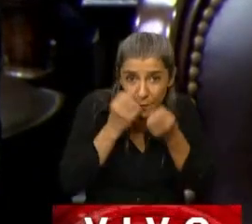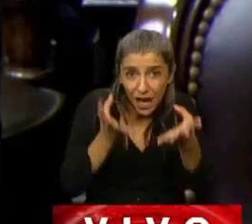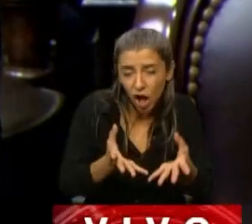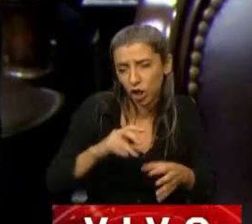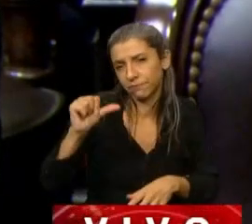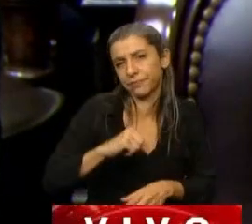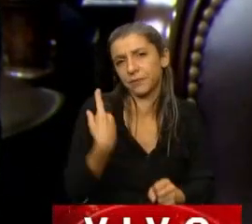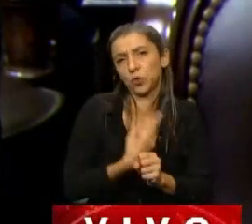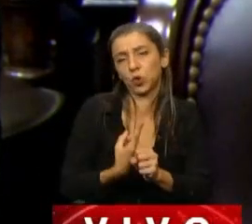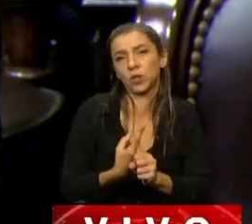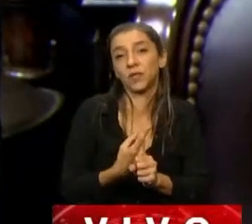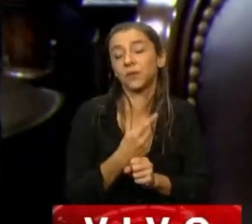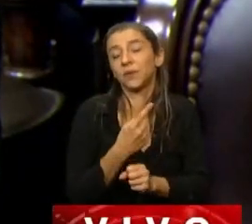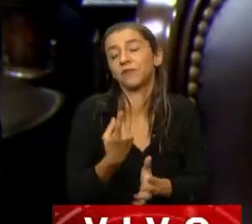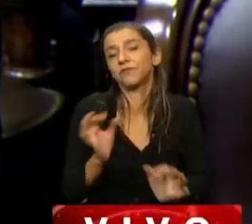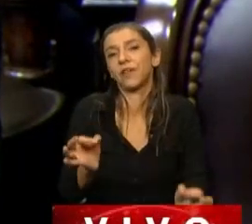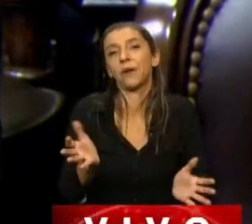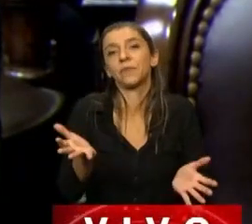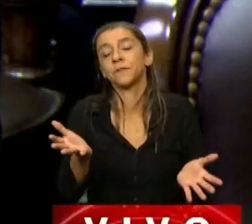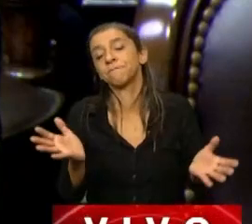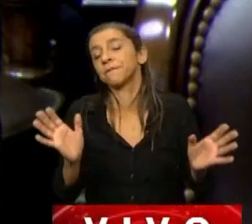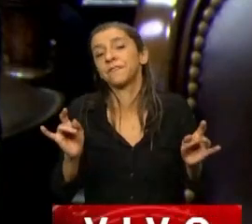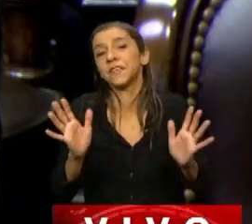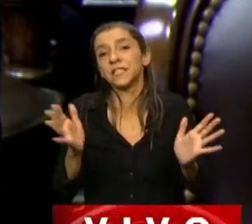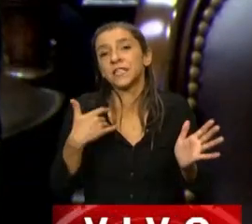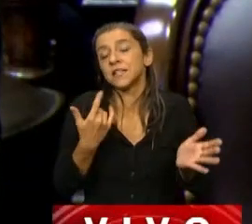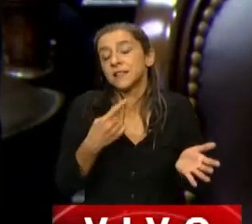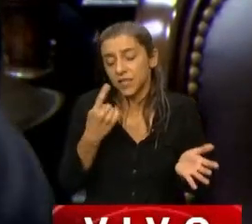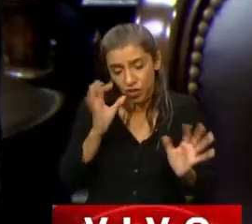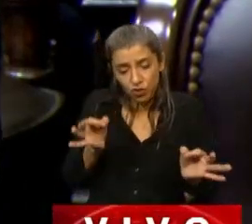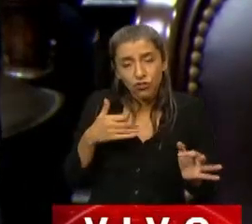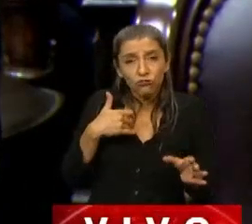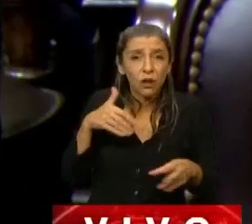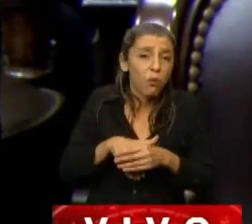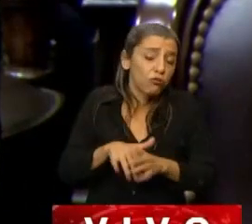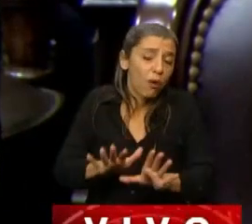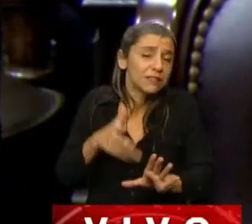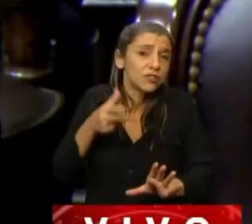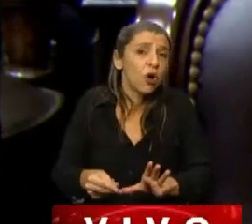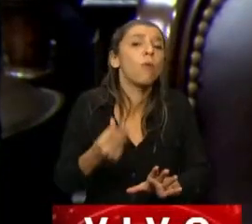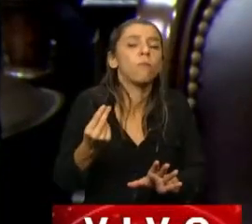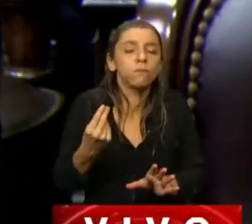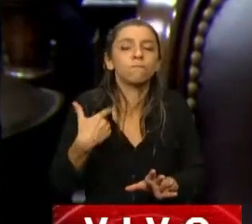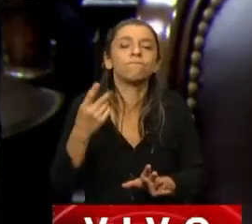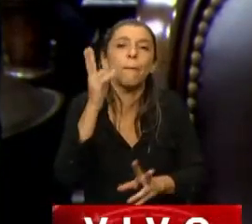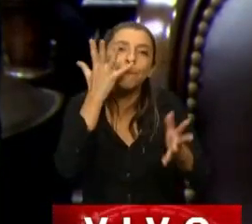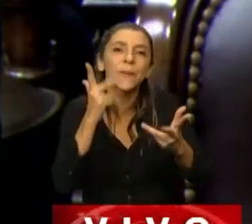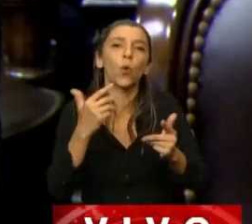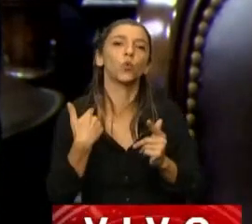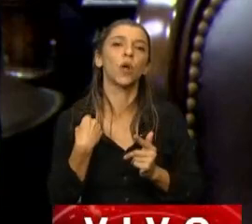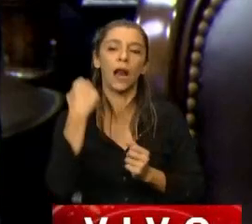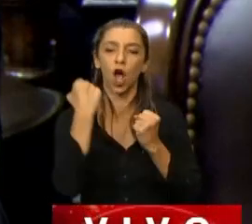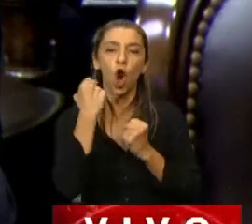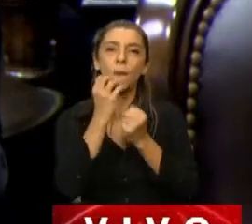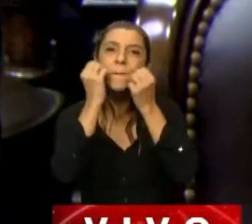el riesgo, y esa es la razón de mi voto, de lograr una consistencia macroeconómica, pero no una